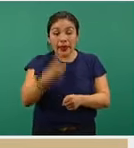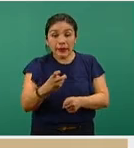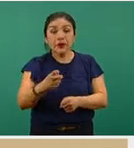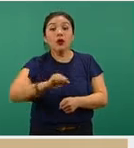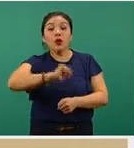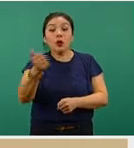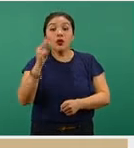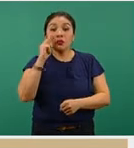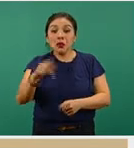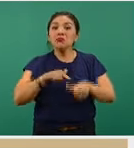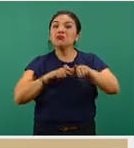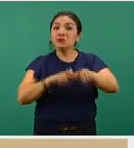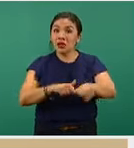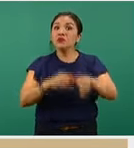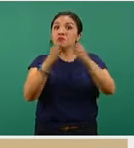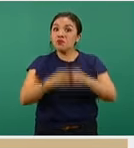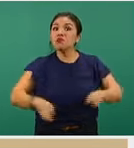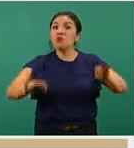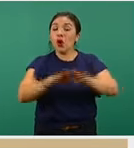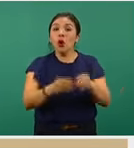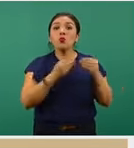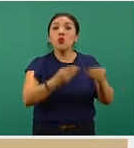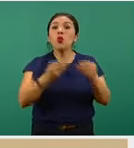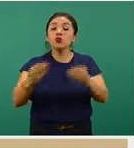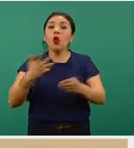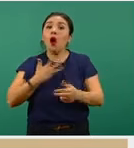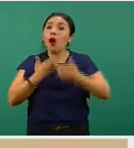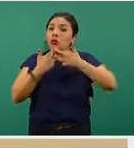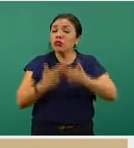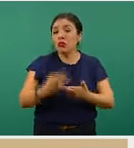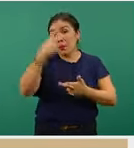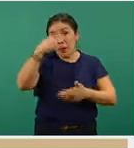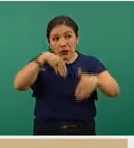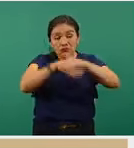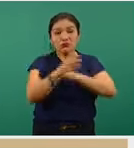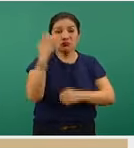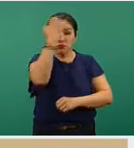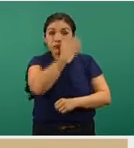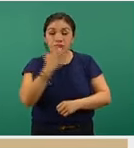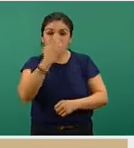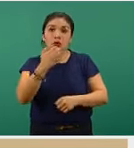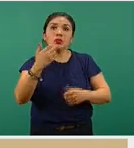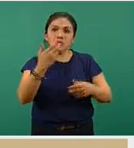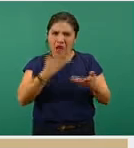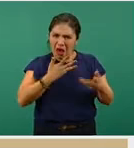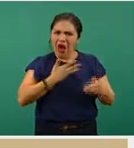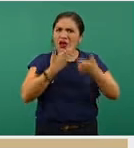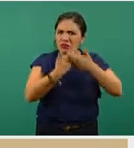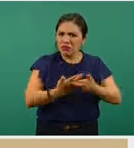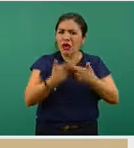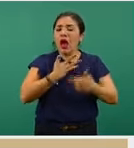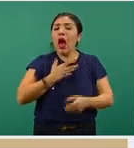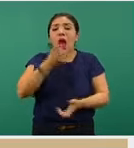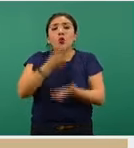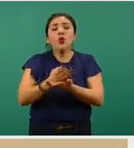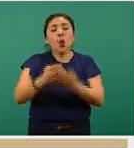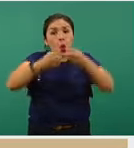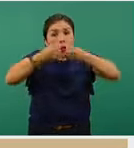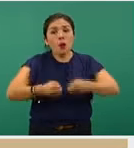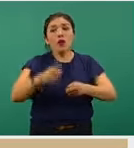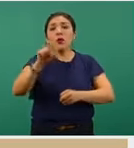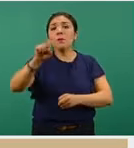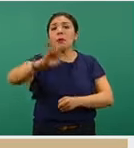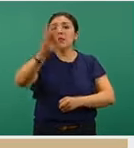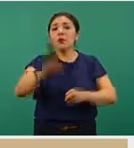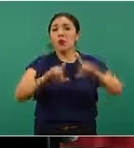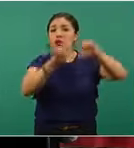un importante número de camas disponibles. Tenemos solamente un 20% de ocupación a nivel nacional, y